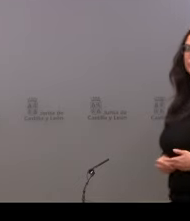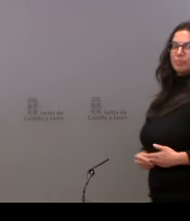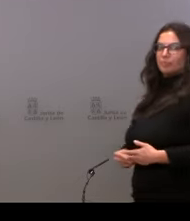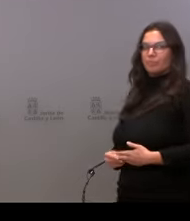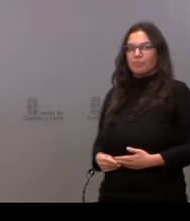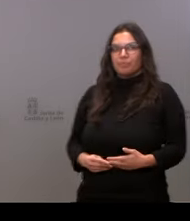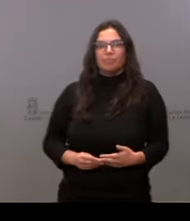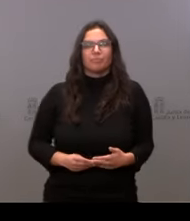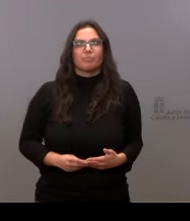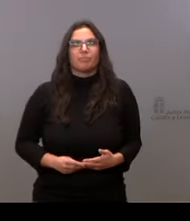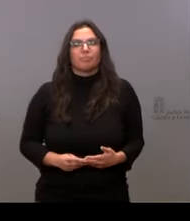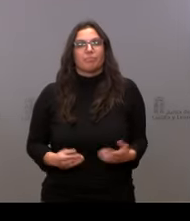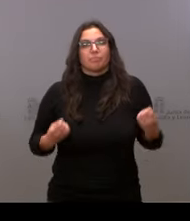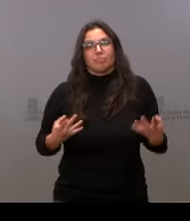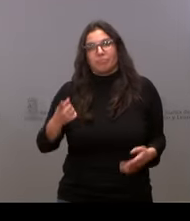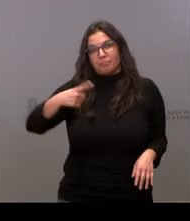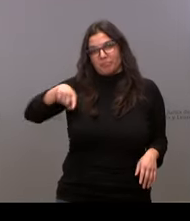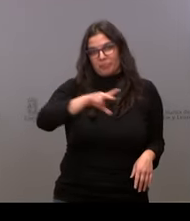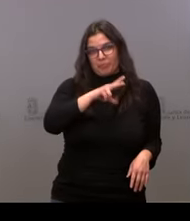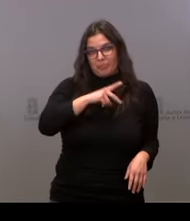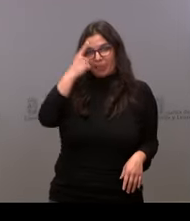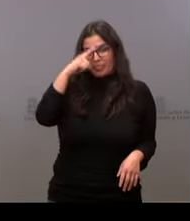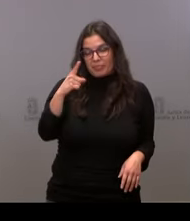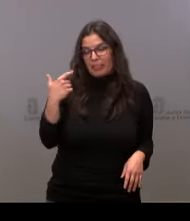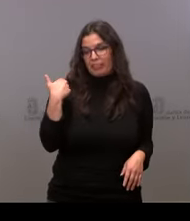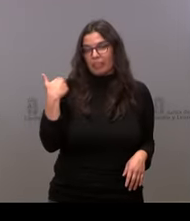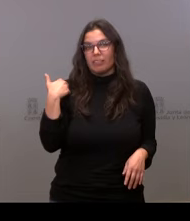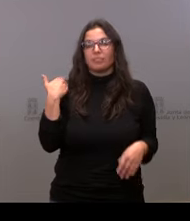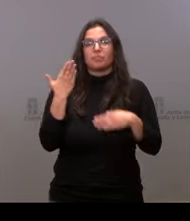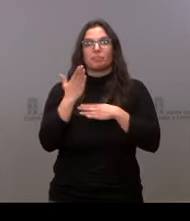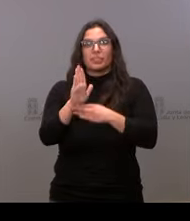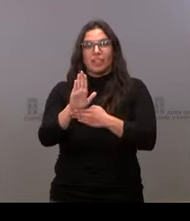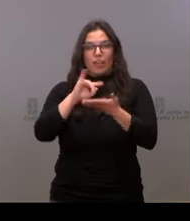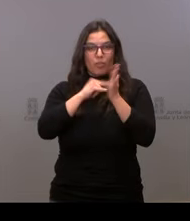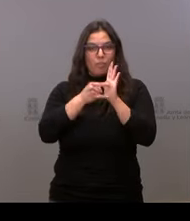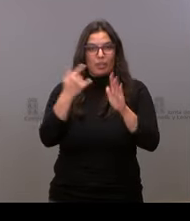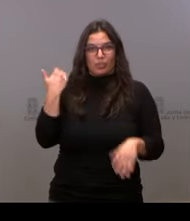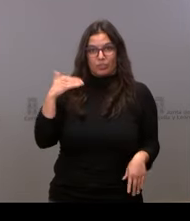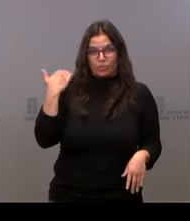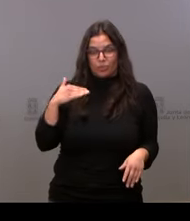bueno saben ustedes que acabamos de presentar él para soria